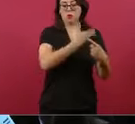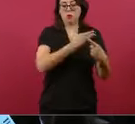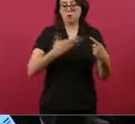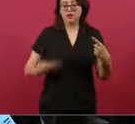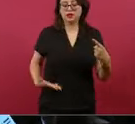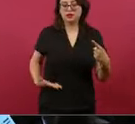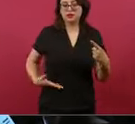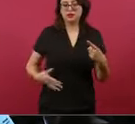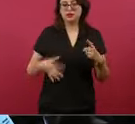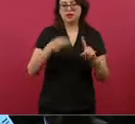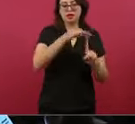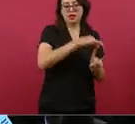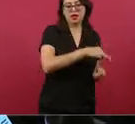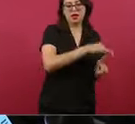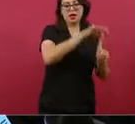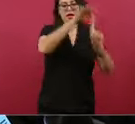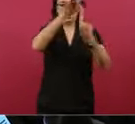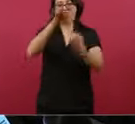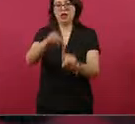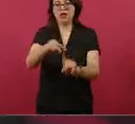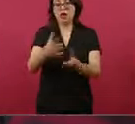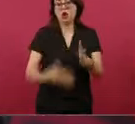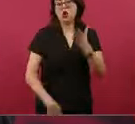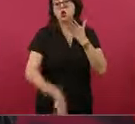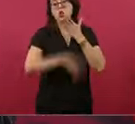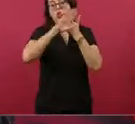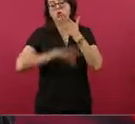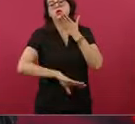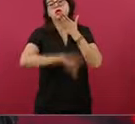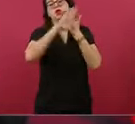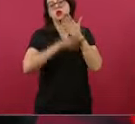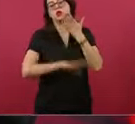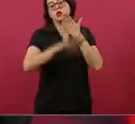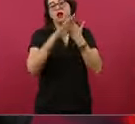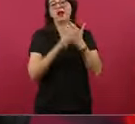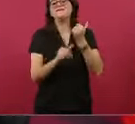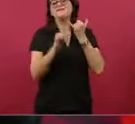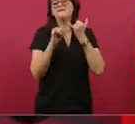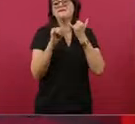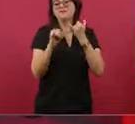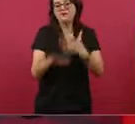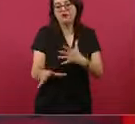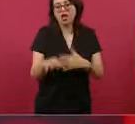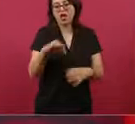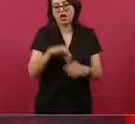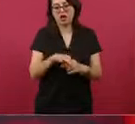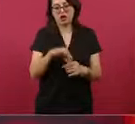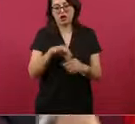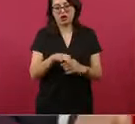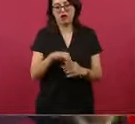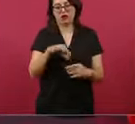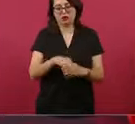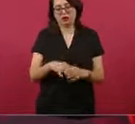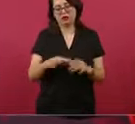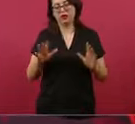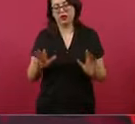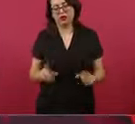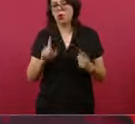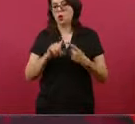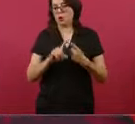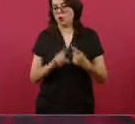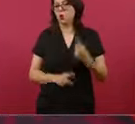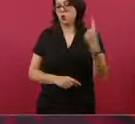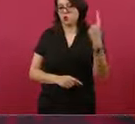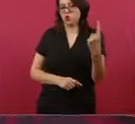Acuérdense, ¿quién hizo el conteo o quién transmitió el conteo en